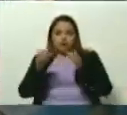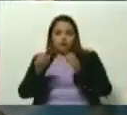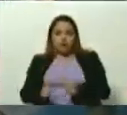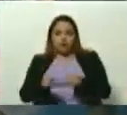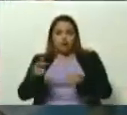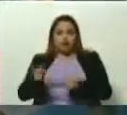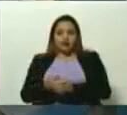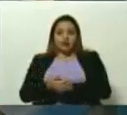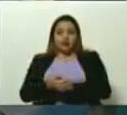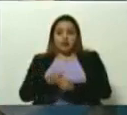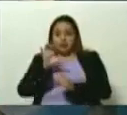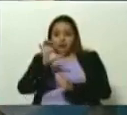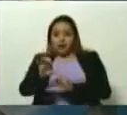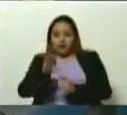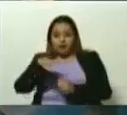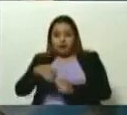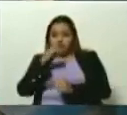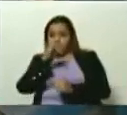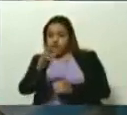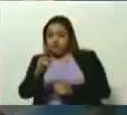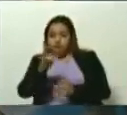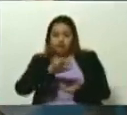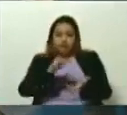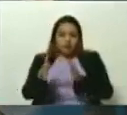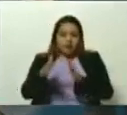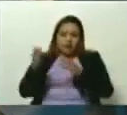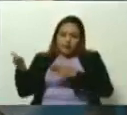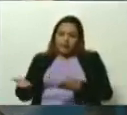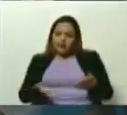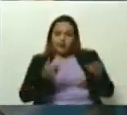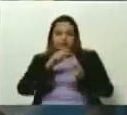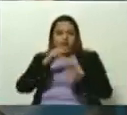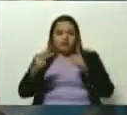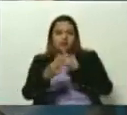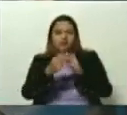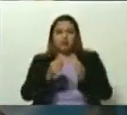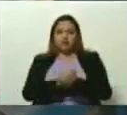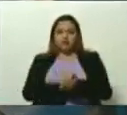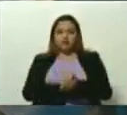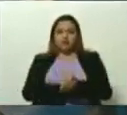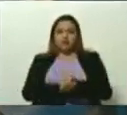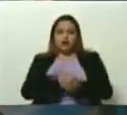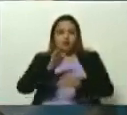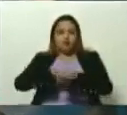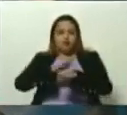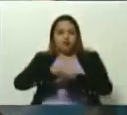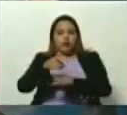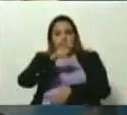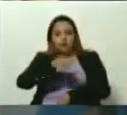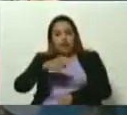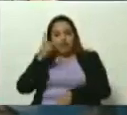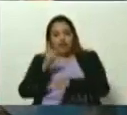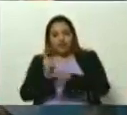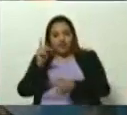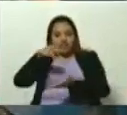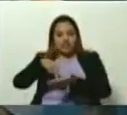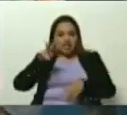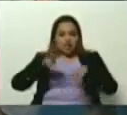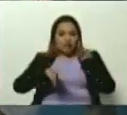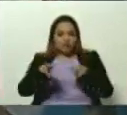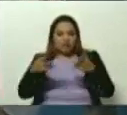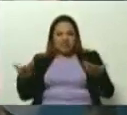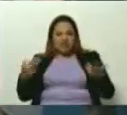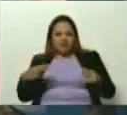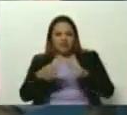Estado. Para informarnos un poco, ministro, bienvenido a nuestro espacio 360. ¿Por qué las personas deben venir a esta expo? ¿Qué se van a conseguir